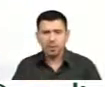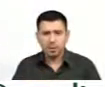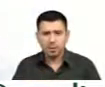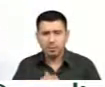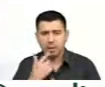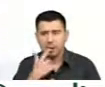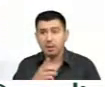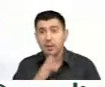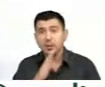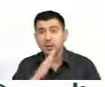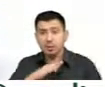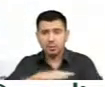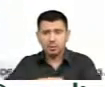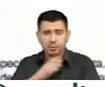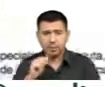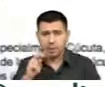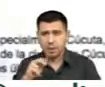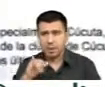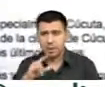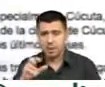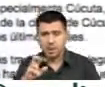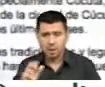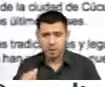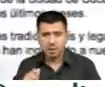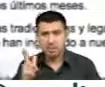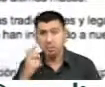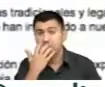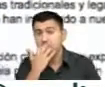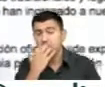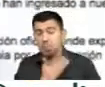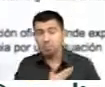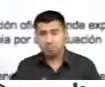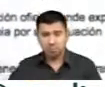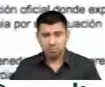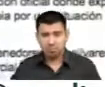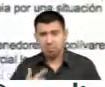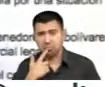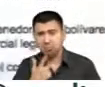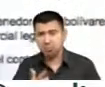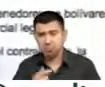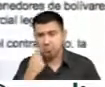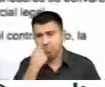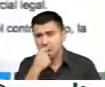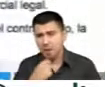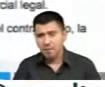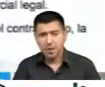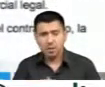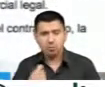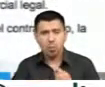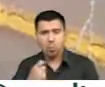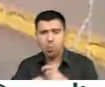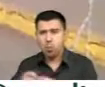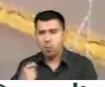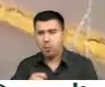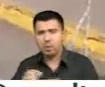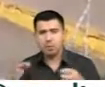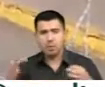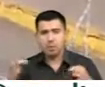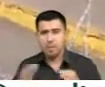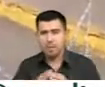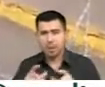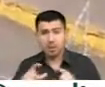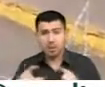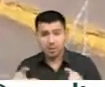Cancillería. Según Maduro, las mafias colombianas contrabandeaban el papel moneda de Venezuela y por esa razón ordenó retirar